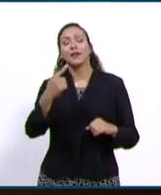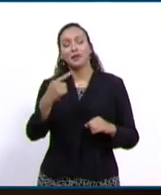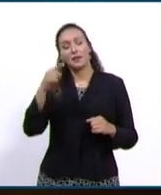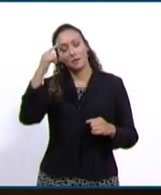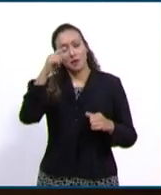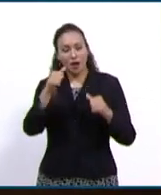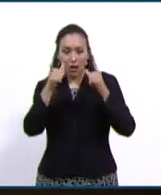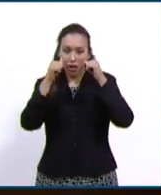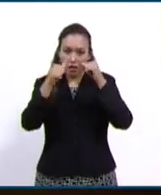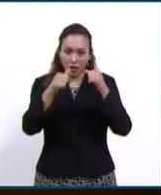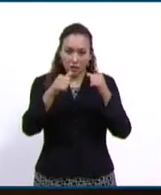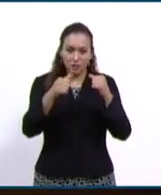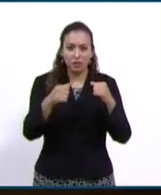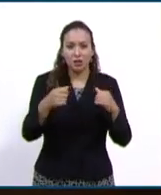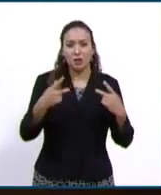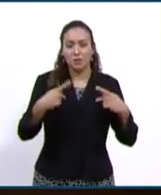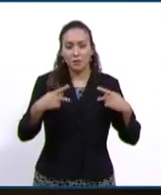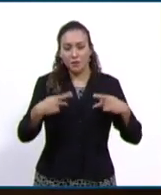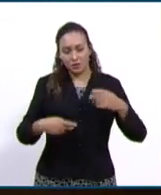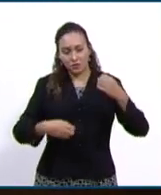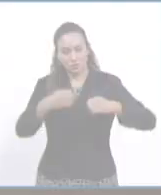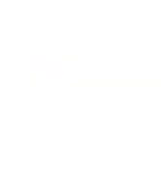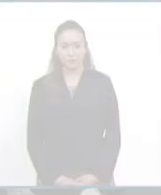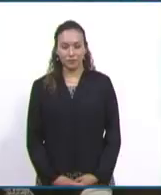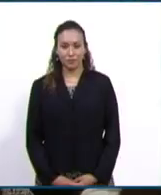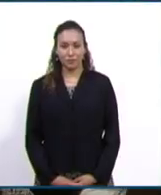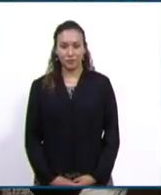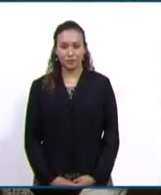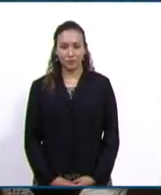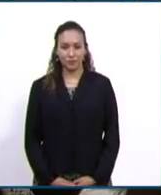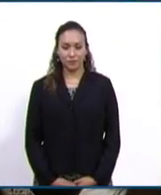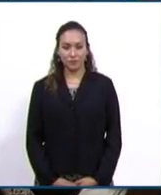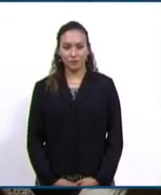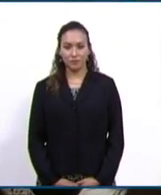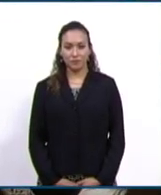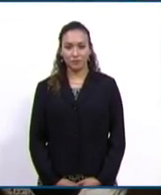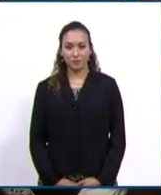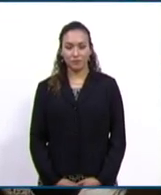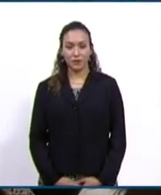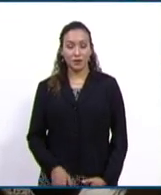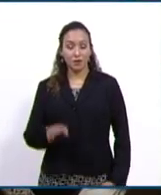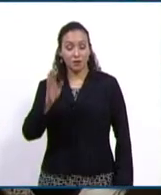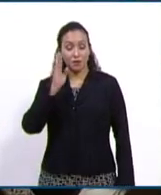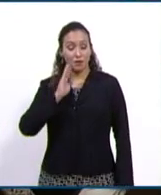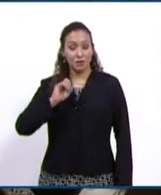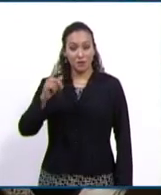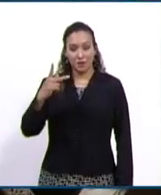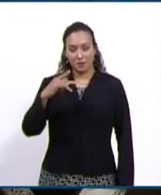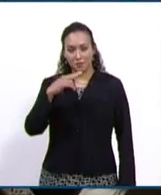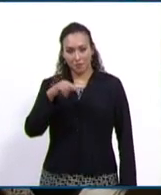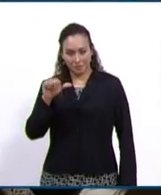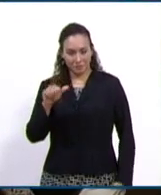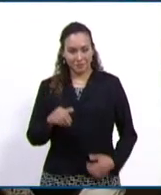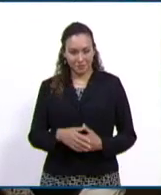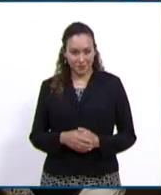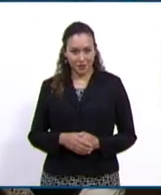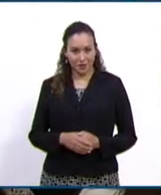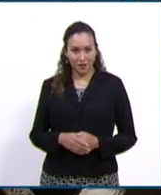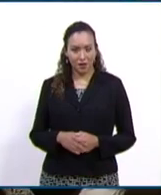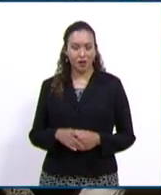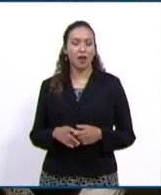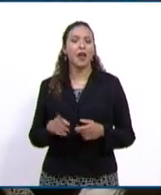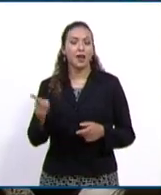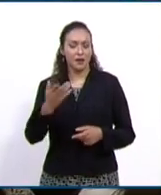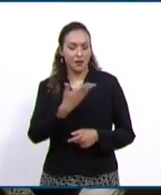y el fortalecimiento del Estado de Derecho. La ministra presidenta de la Suprema Corte de Justicia y del Consejo de la